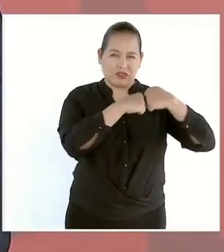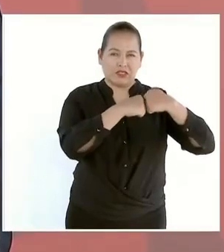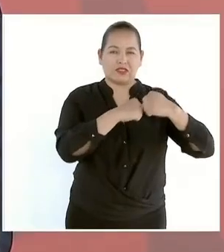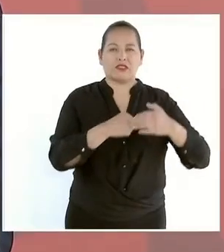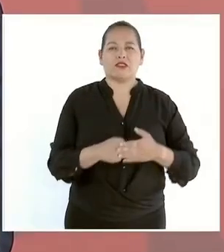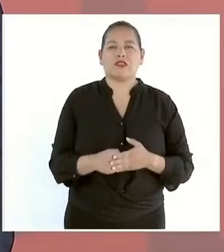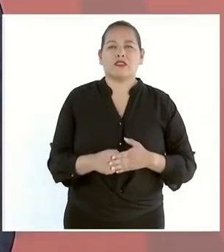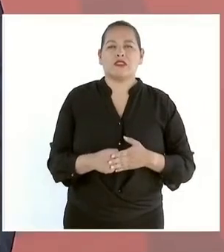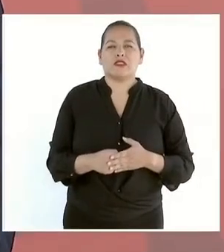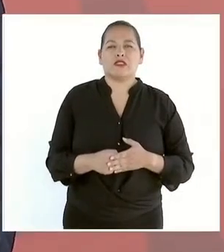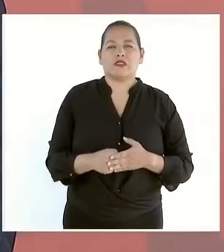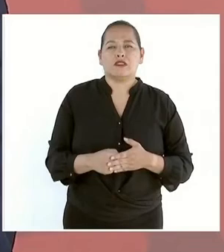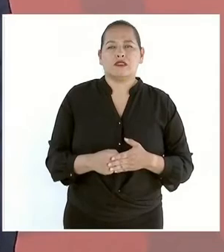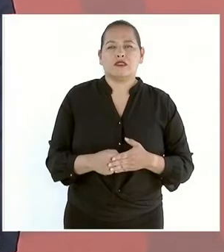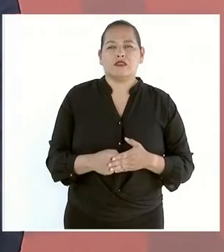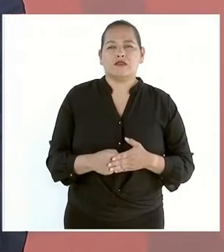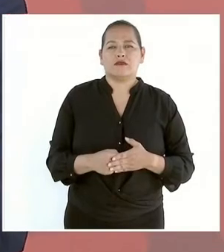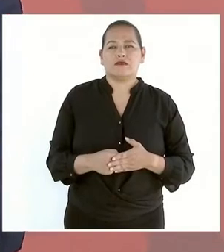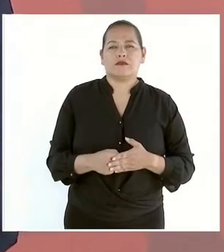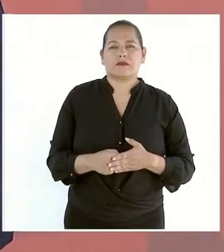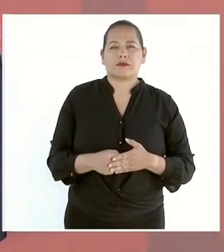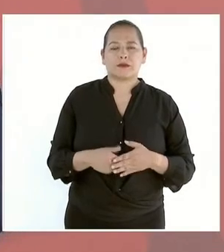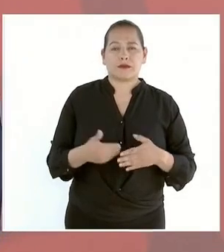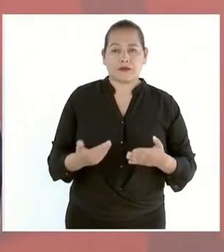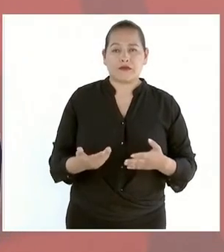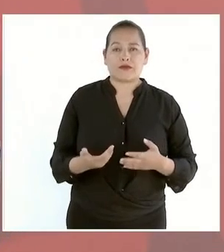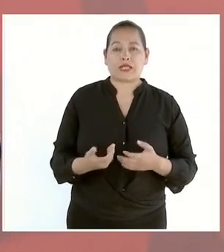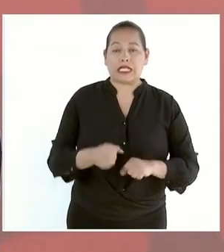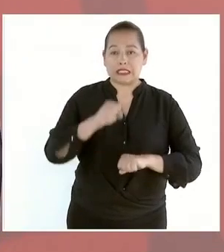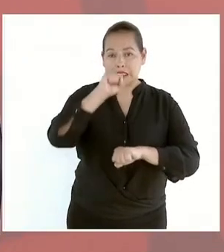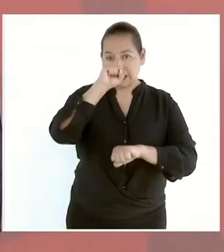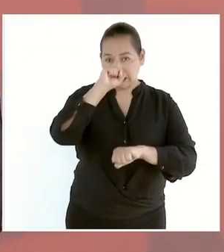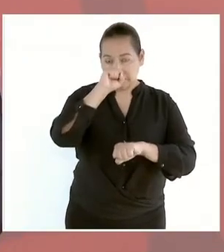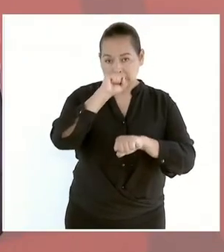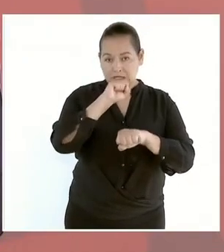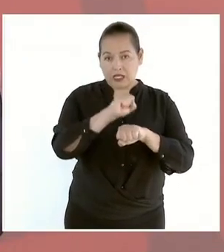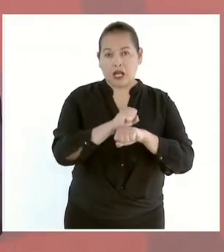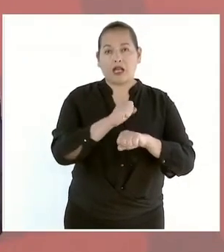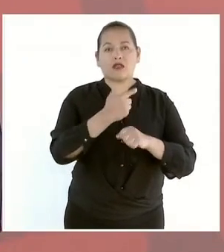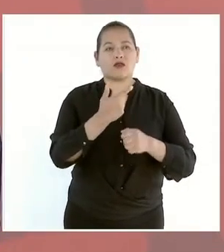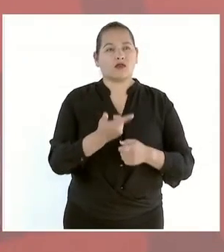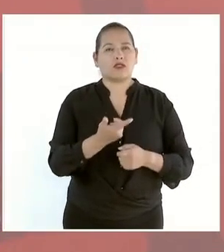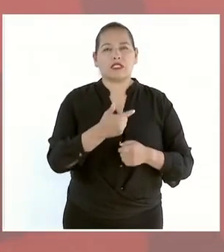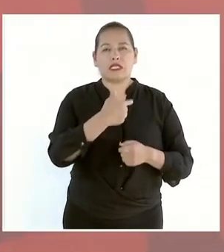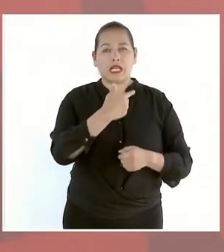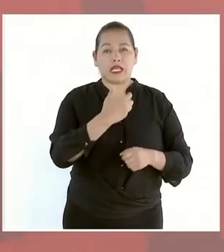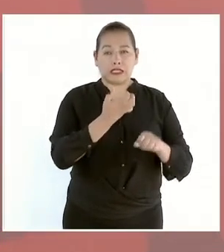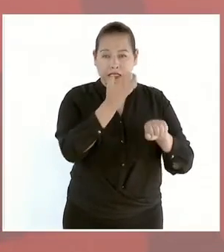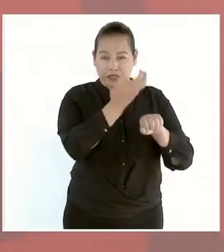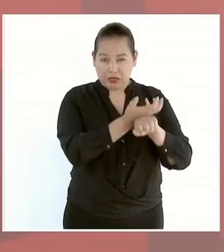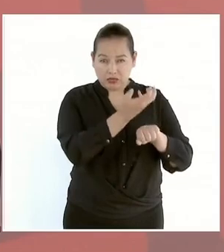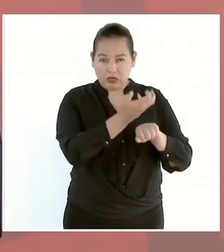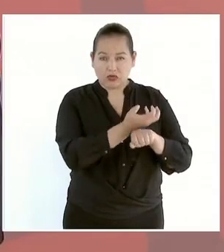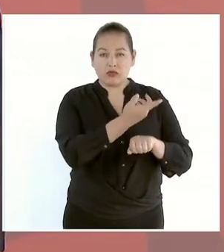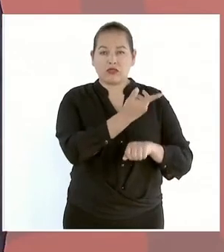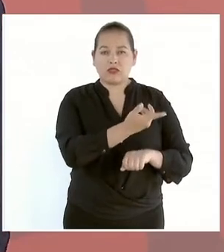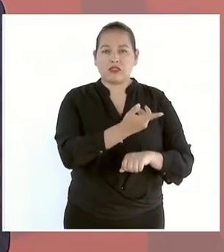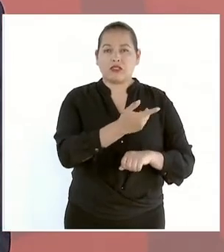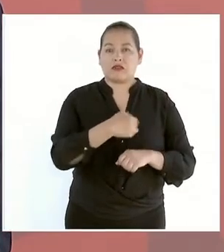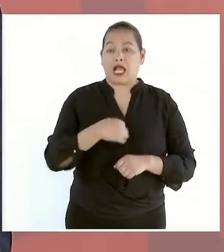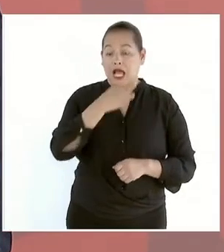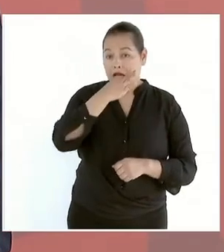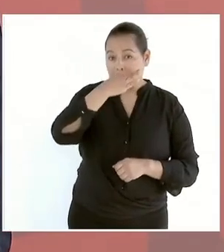además el secretario de estado de eeuu advirtió a